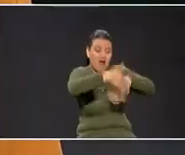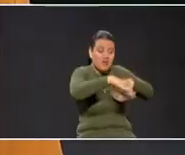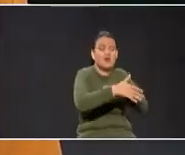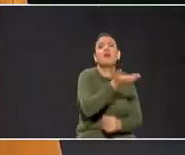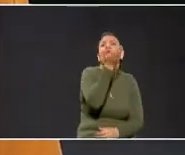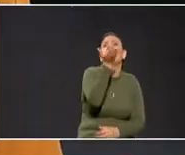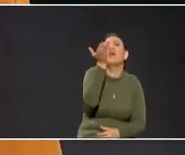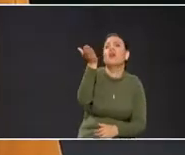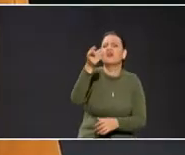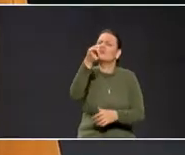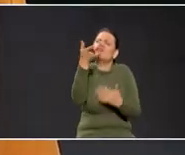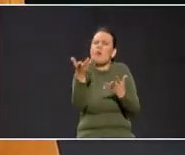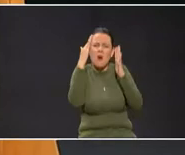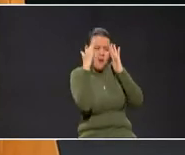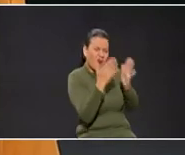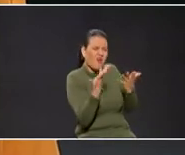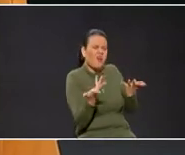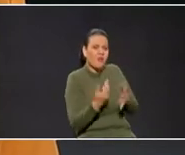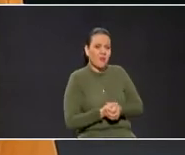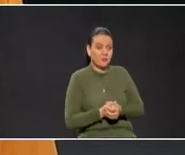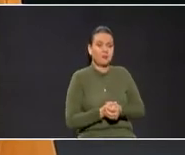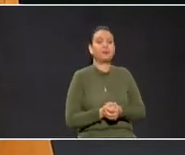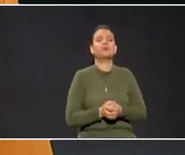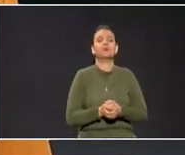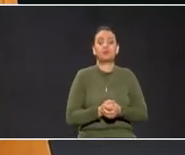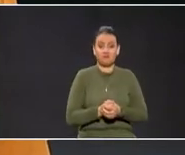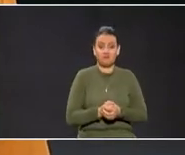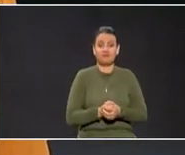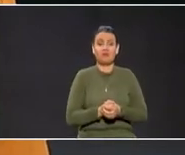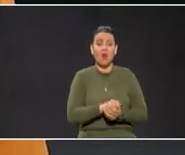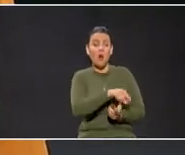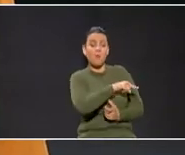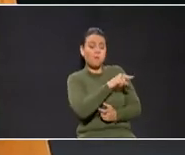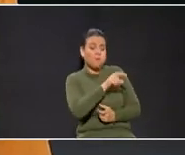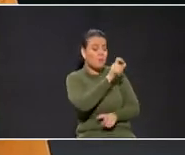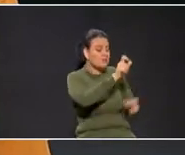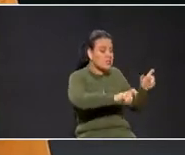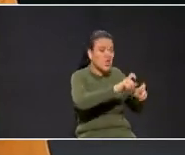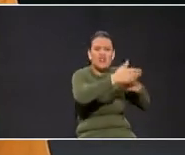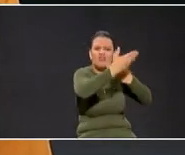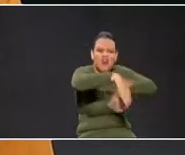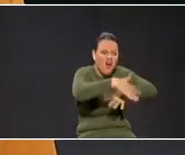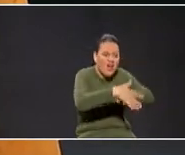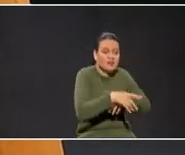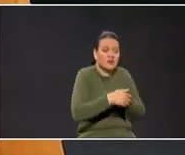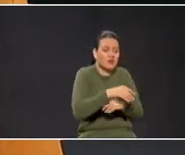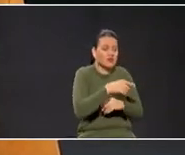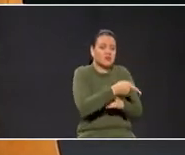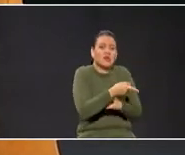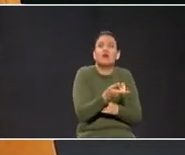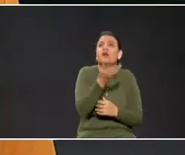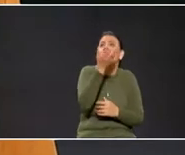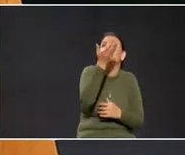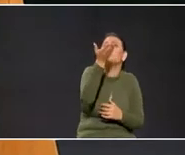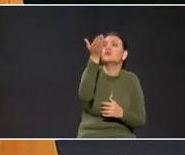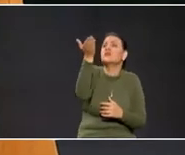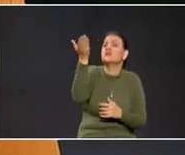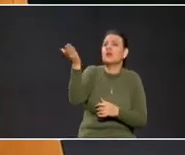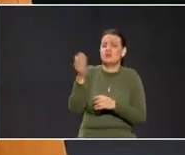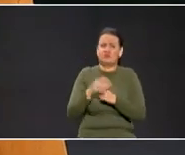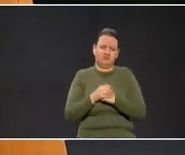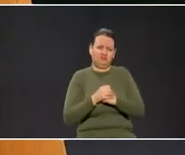vamos a atender a los habitantes de calle significando sus vidas son seres humanos